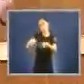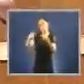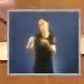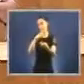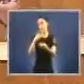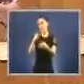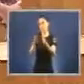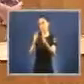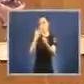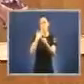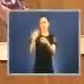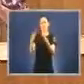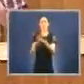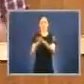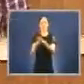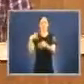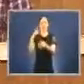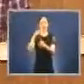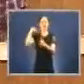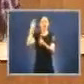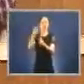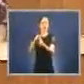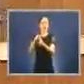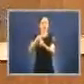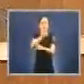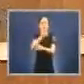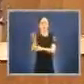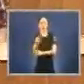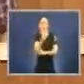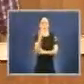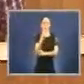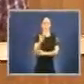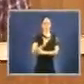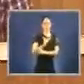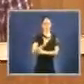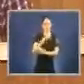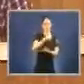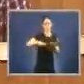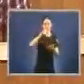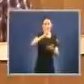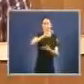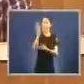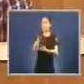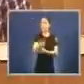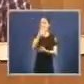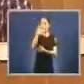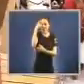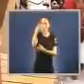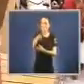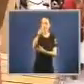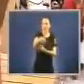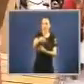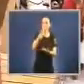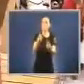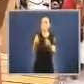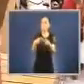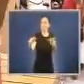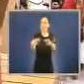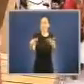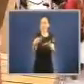no 2017 a 100 concellos galegos e que afectan moi especialmente ao rural, onde moitos recibos no